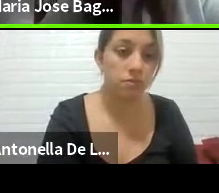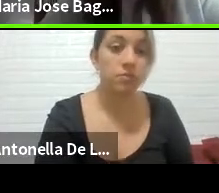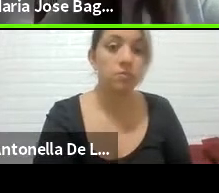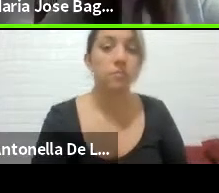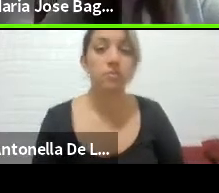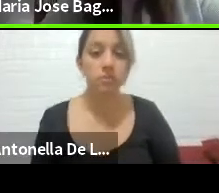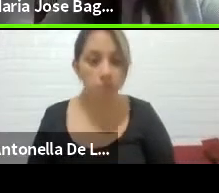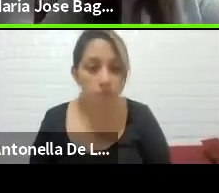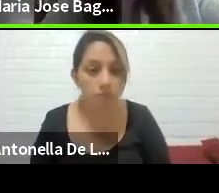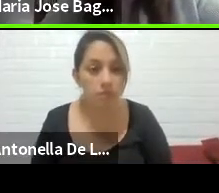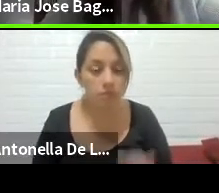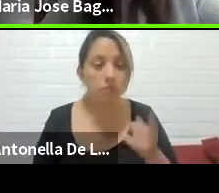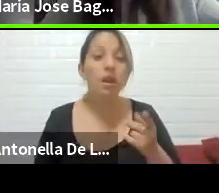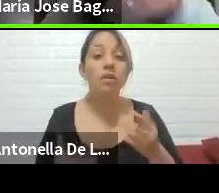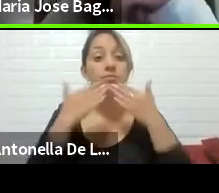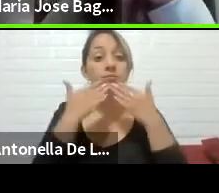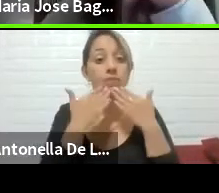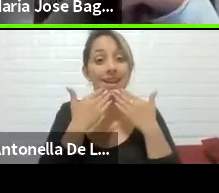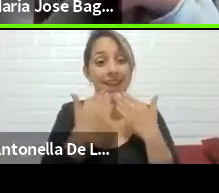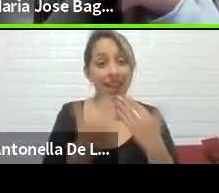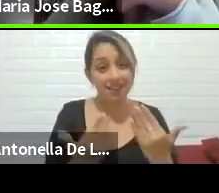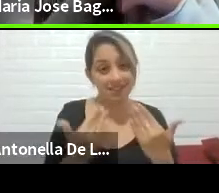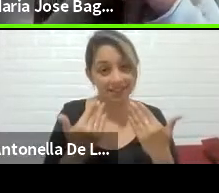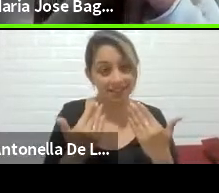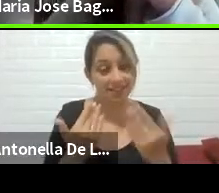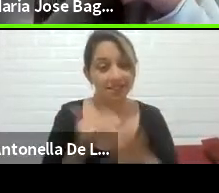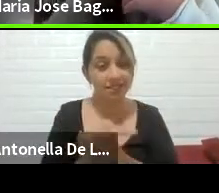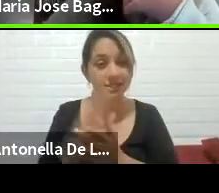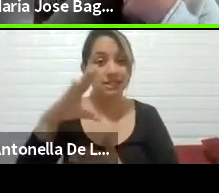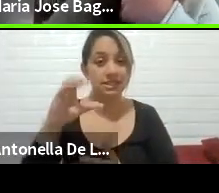Bueno, gracias, Ceci.